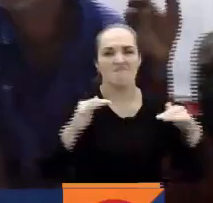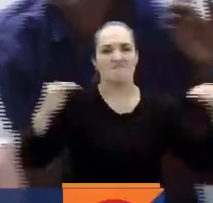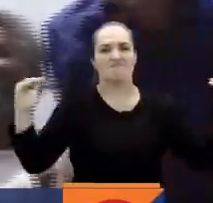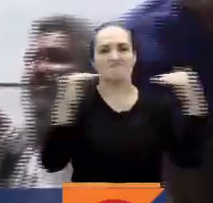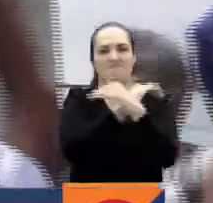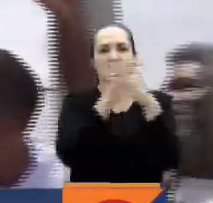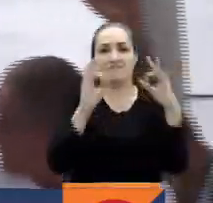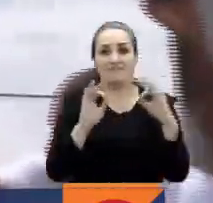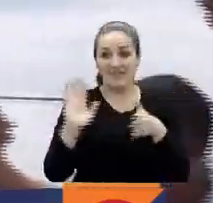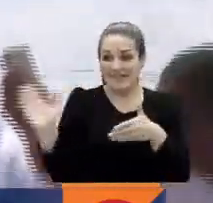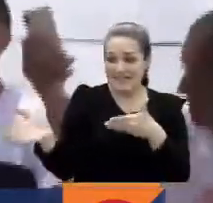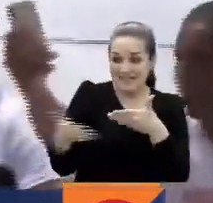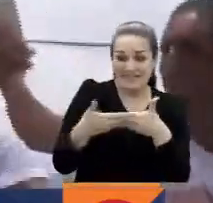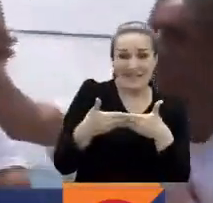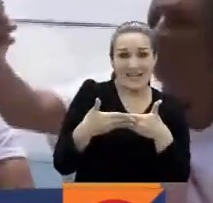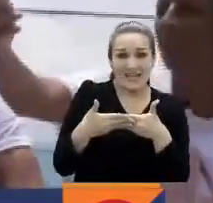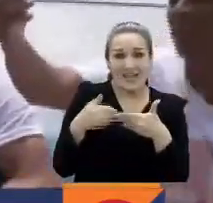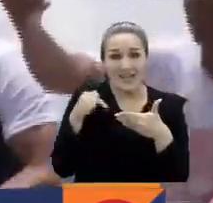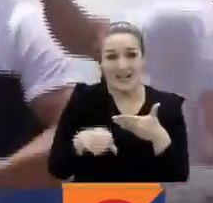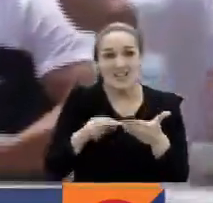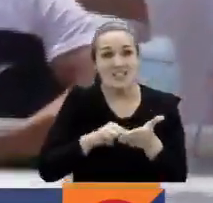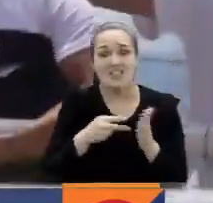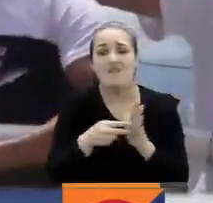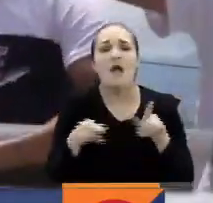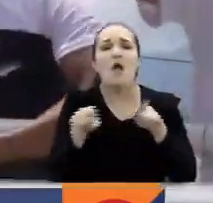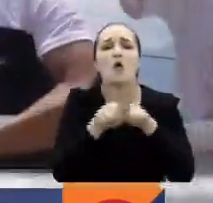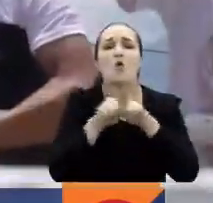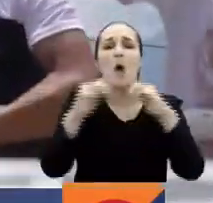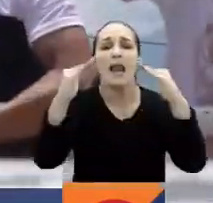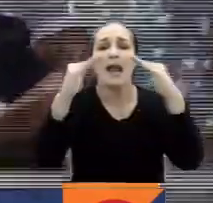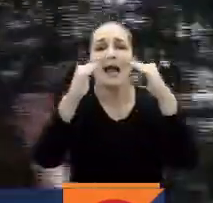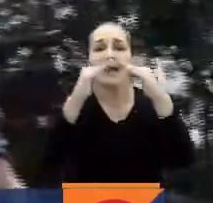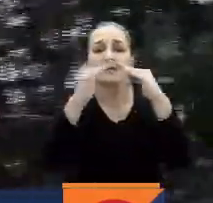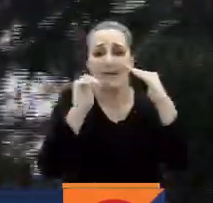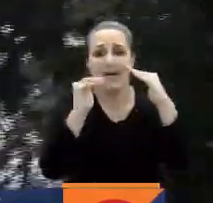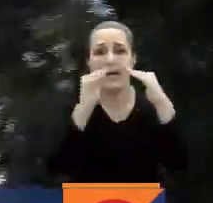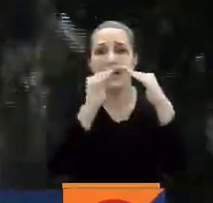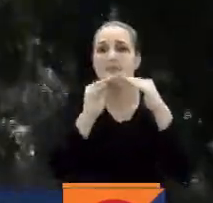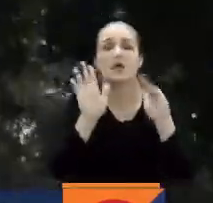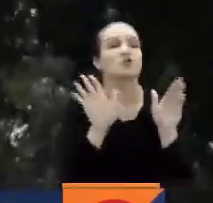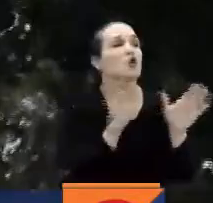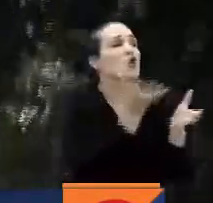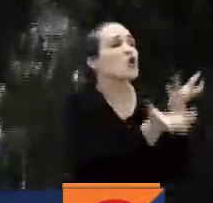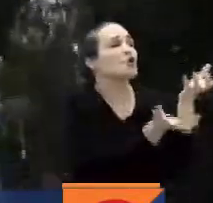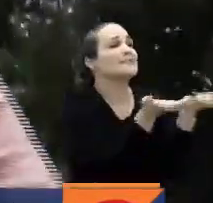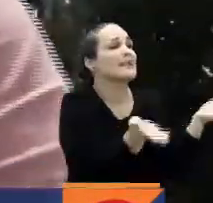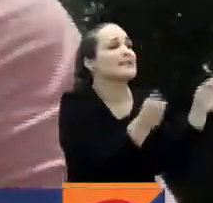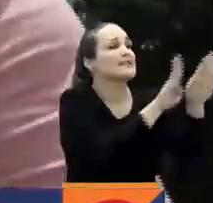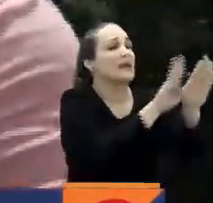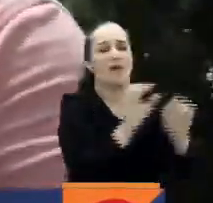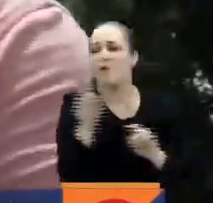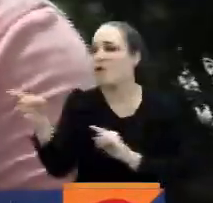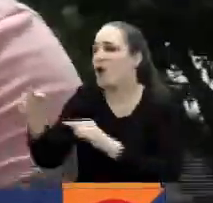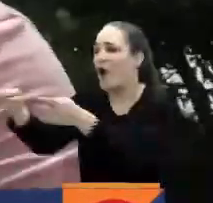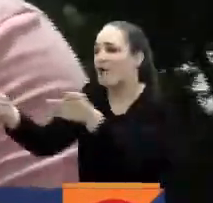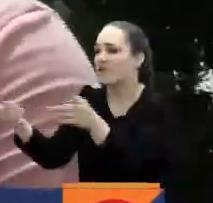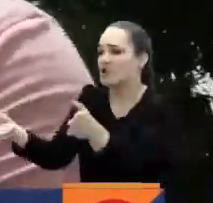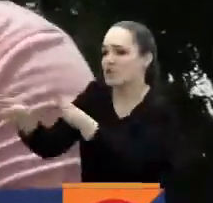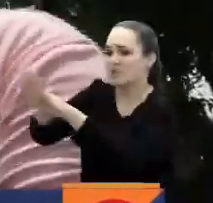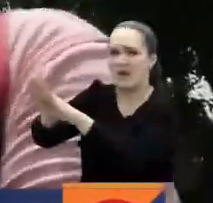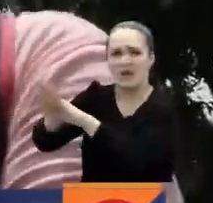el cierre con que en una casa alguien cierre una habitación o la cocina y aseguró que en Colombia los